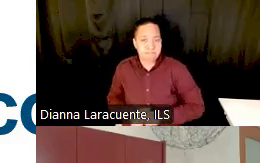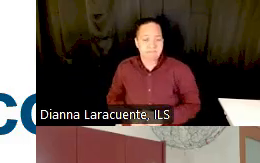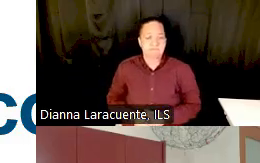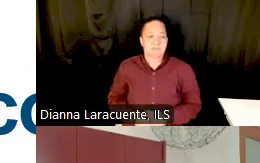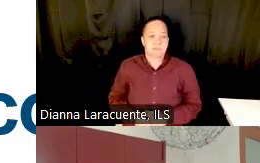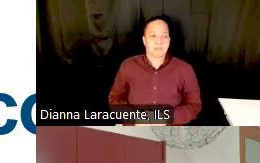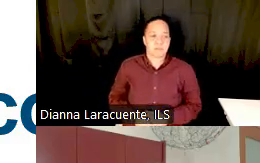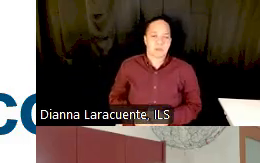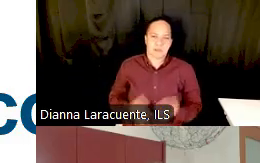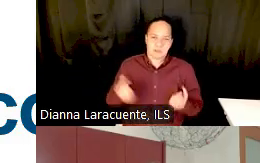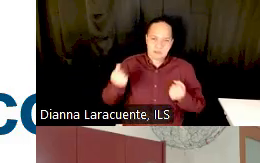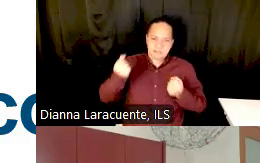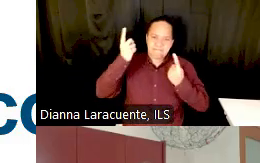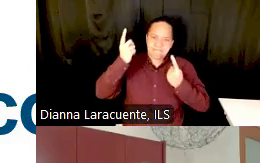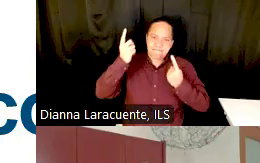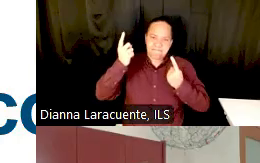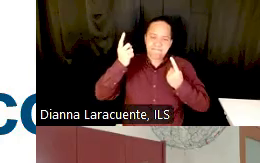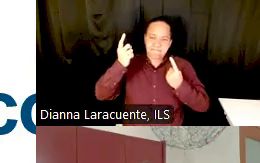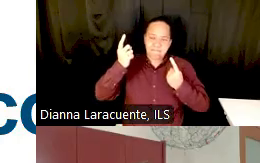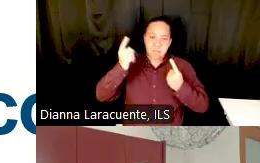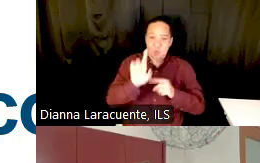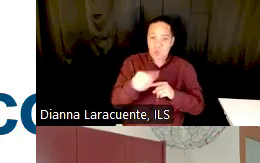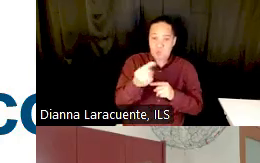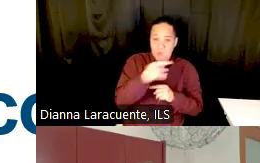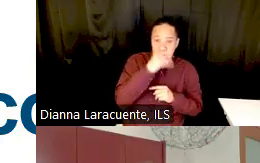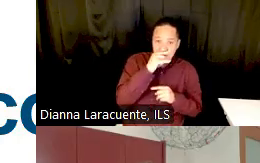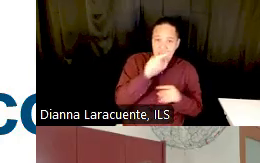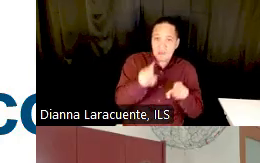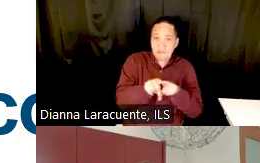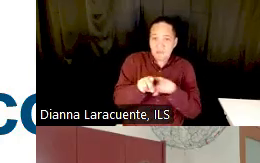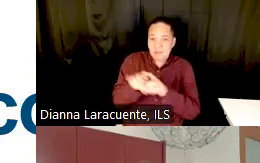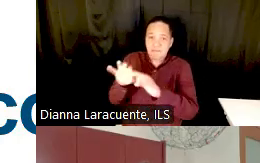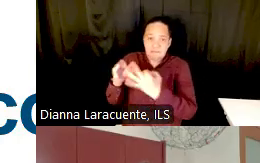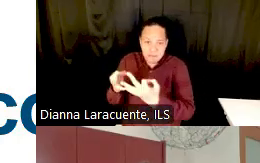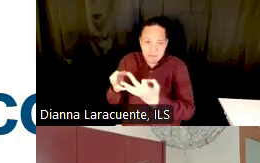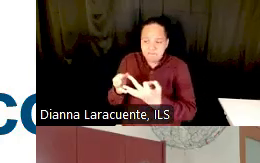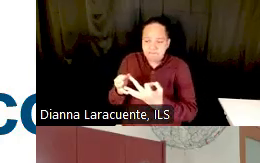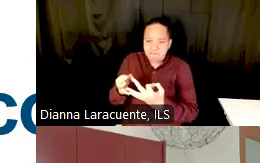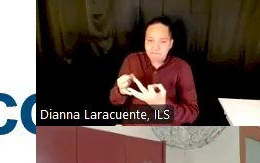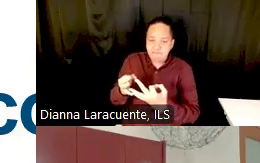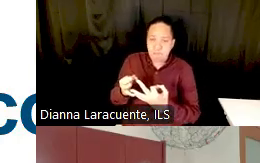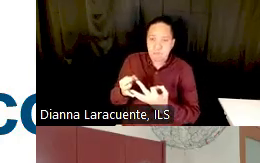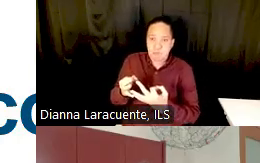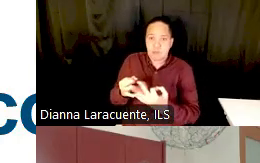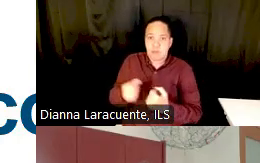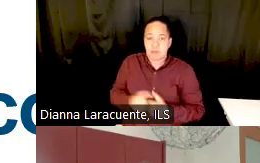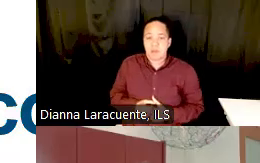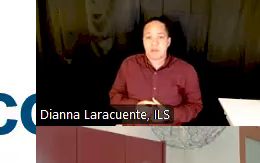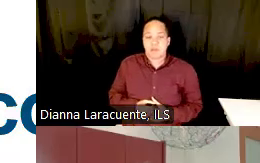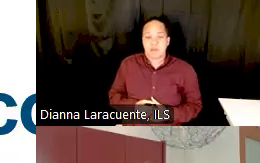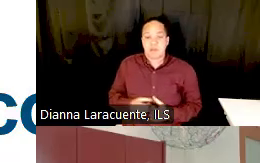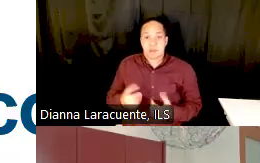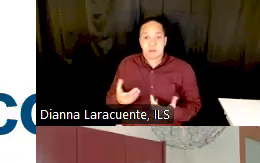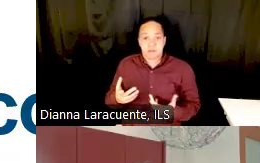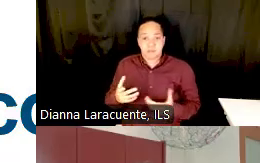Ser empático, no solamente con el niño o la niña, sino con la familia. Vivir en una familia con un niño con unas